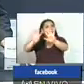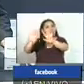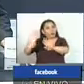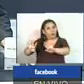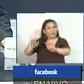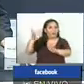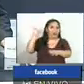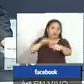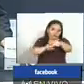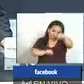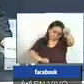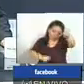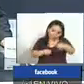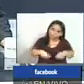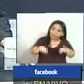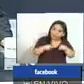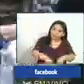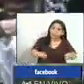firma del acta de independencia.